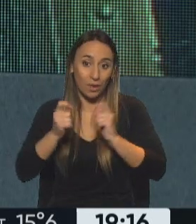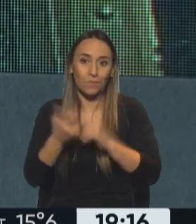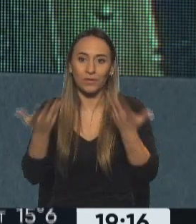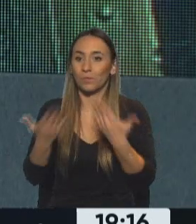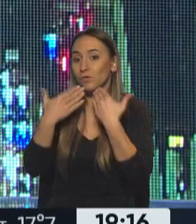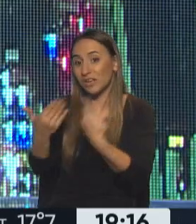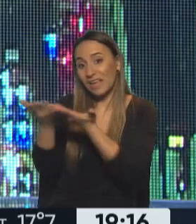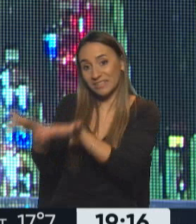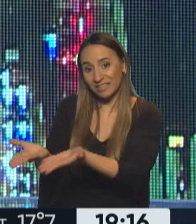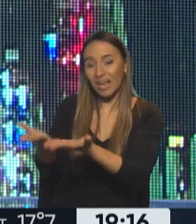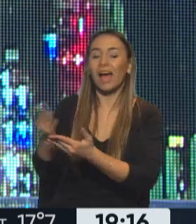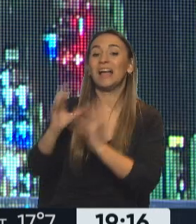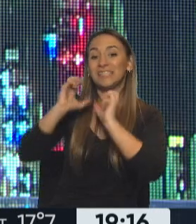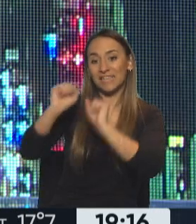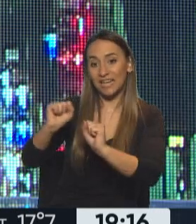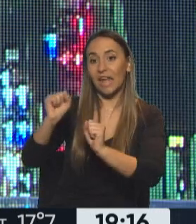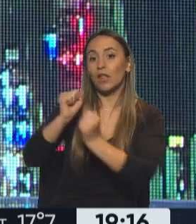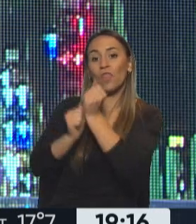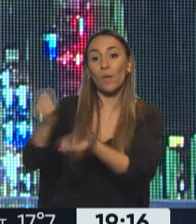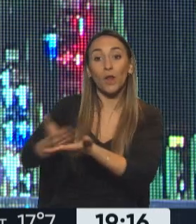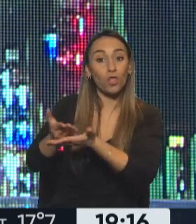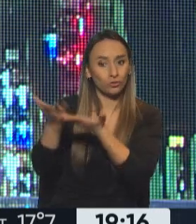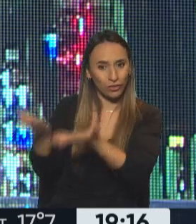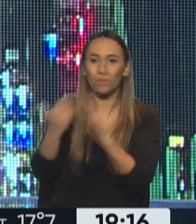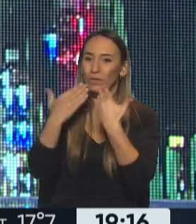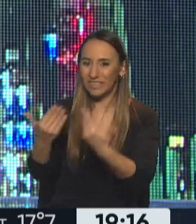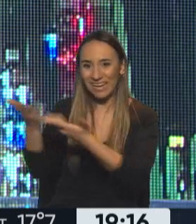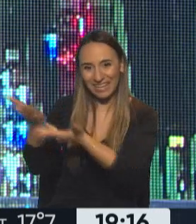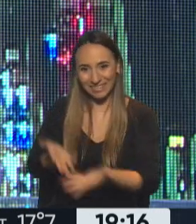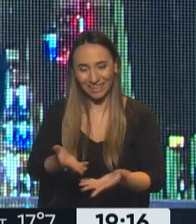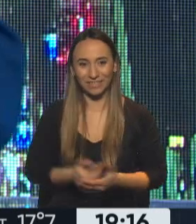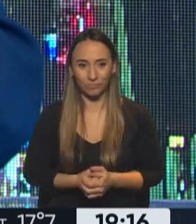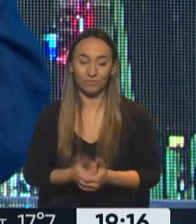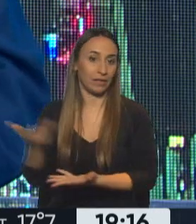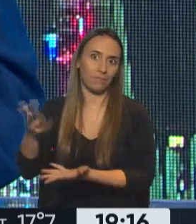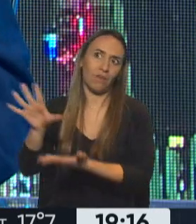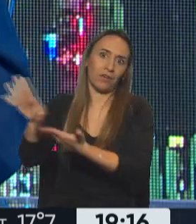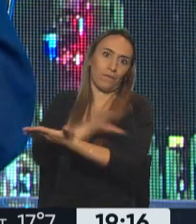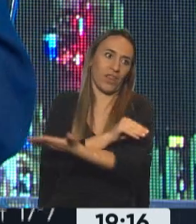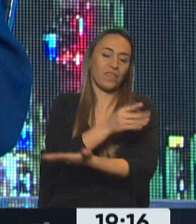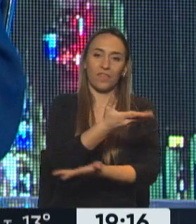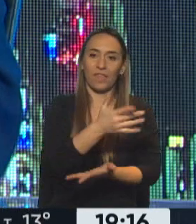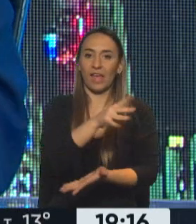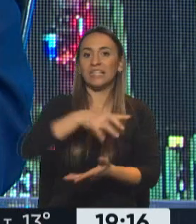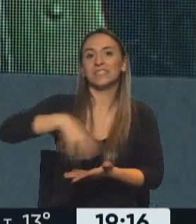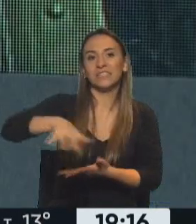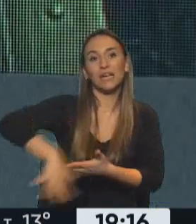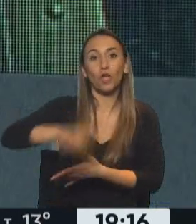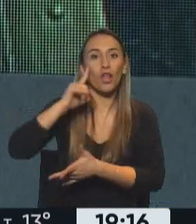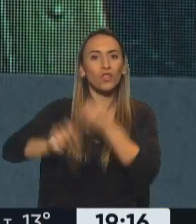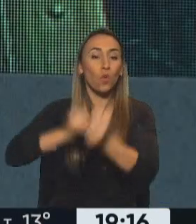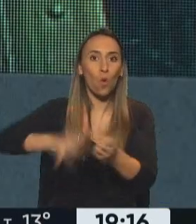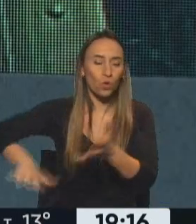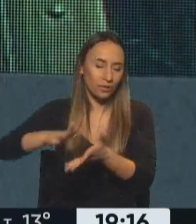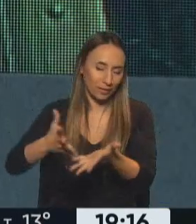de Mendiguren, flamante secretario de Producción, que hoy nos visite. Gracias por estar aquí. No, muchas gracias. Referente aparte del sector industrial. Muy bien. Bueno, muy ¿qué bien. momento?